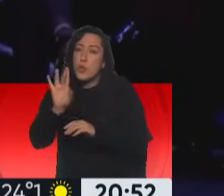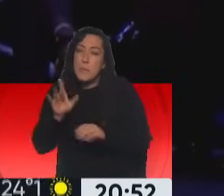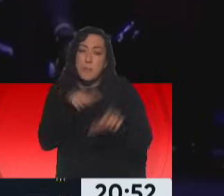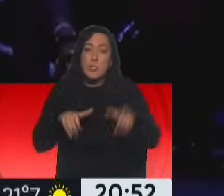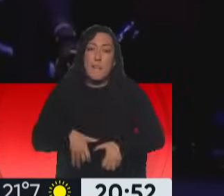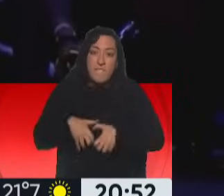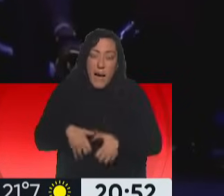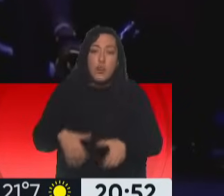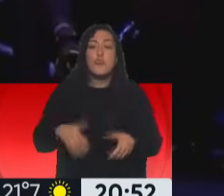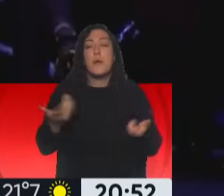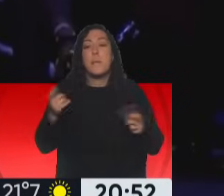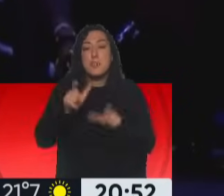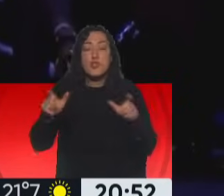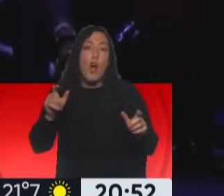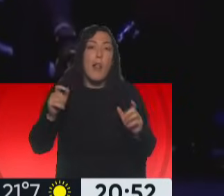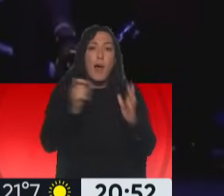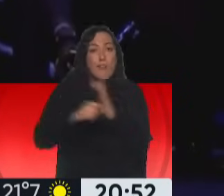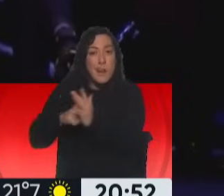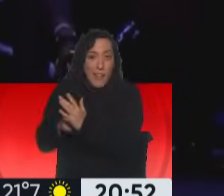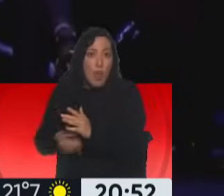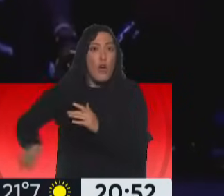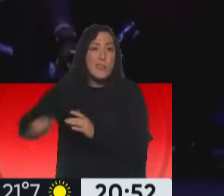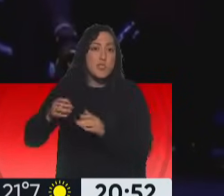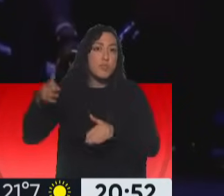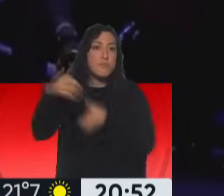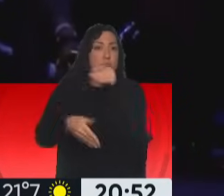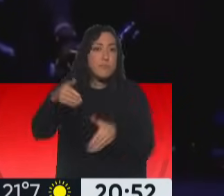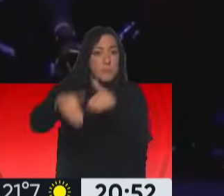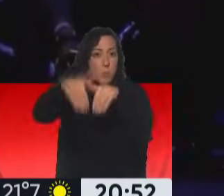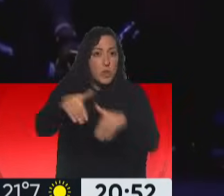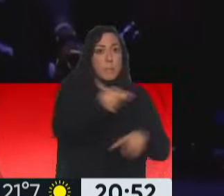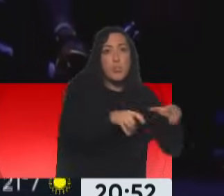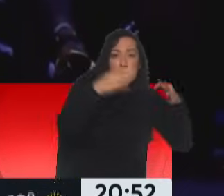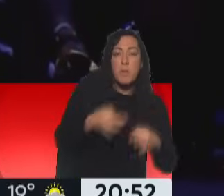y todos sus agentes rentados y así poder ganar las elecciones.